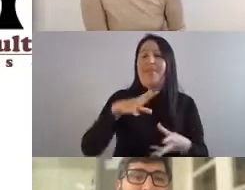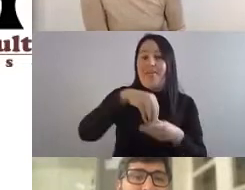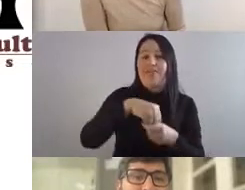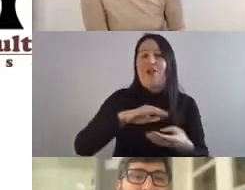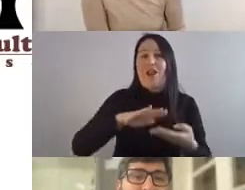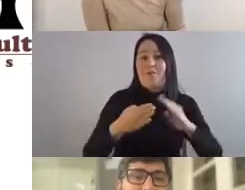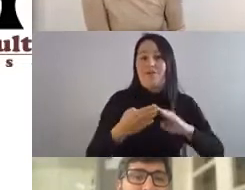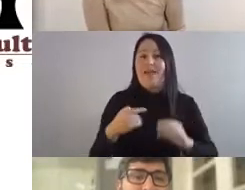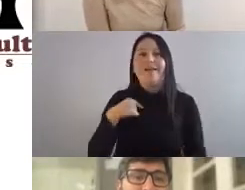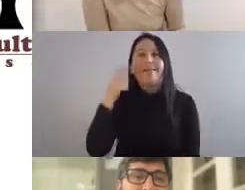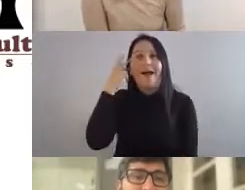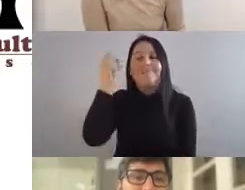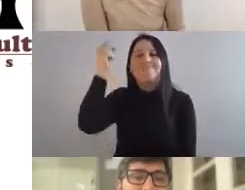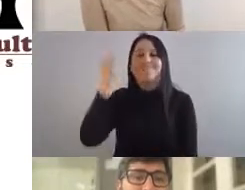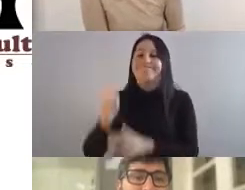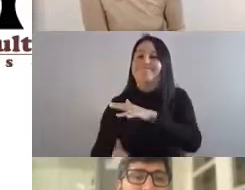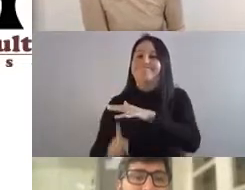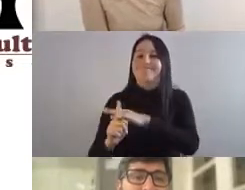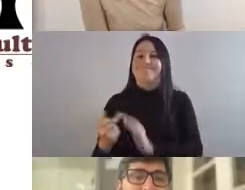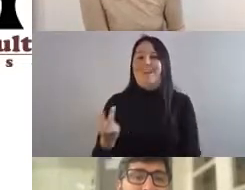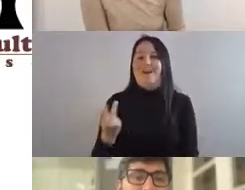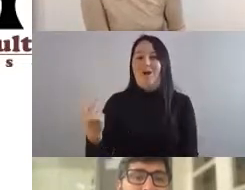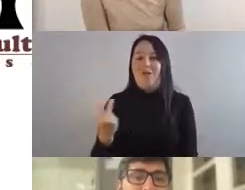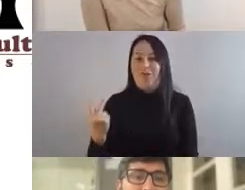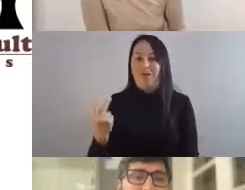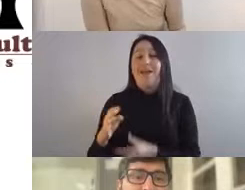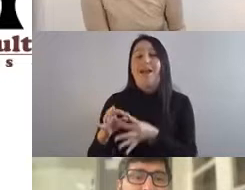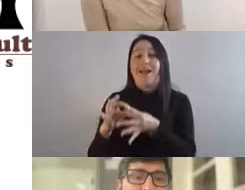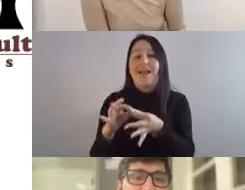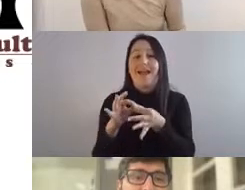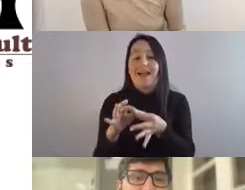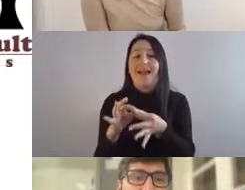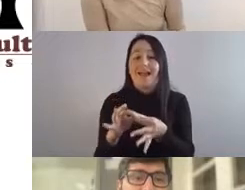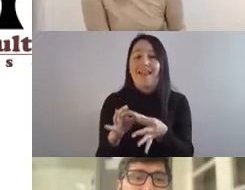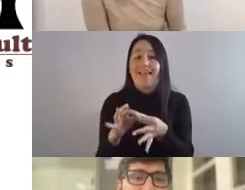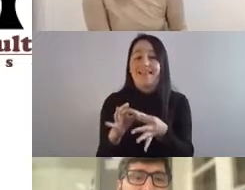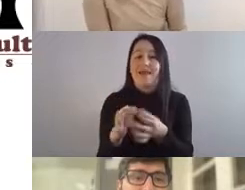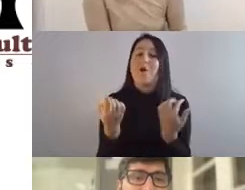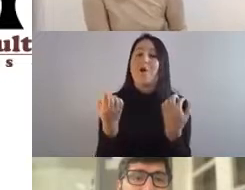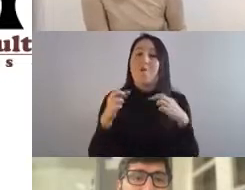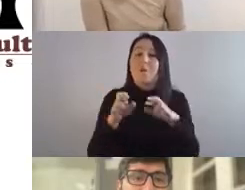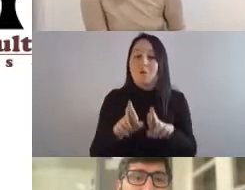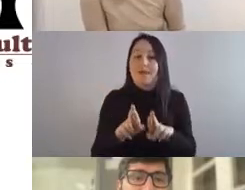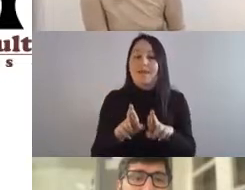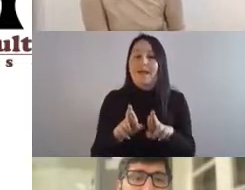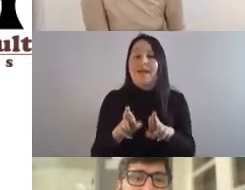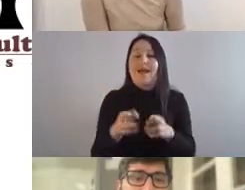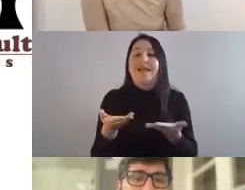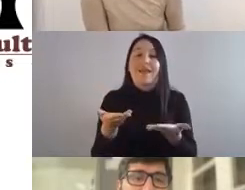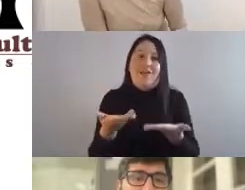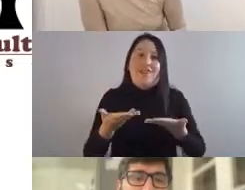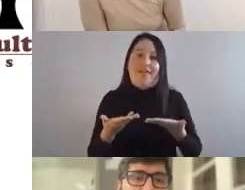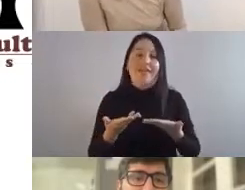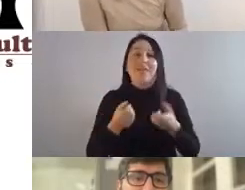idea y que ahí estamos y agradecemos en ese sentido la oportunidad que nos entregan de poder difundirlo